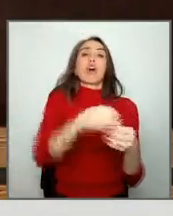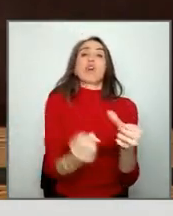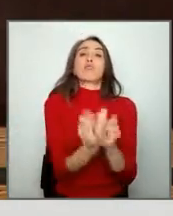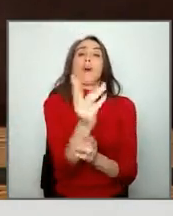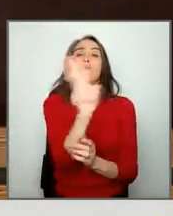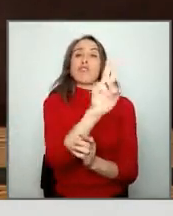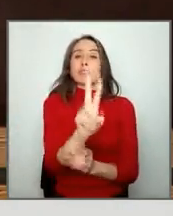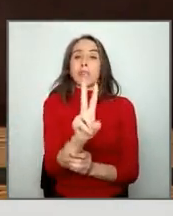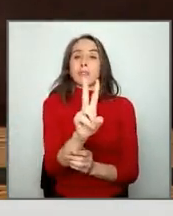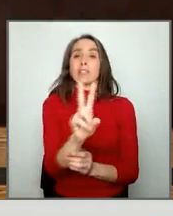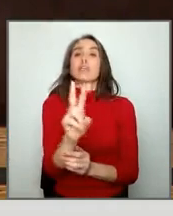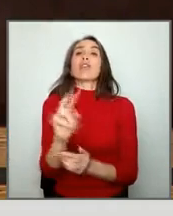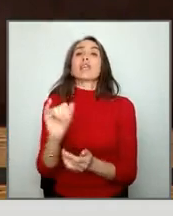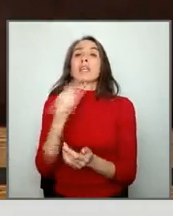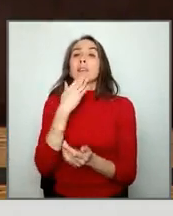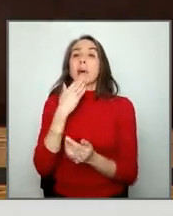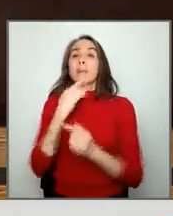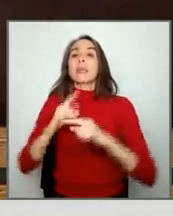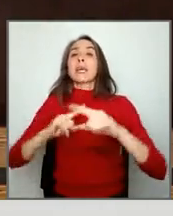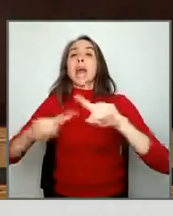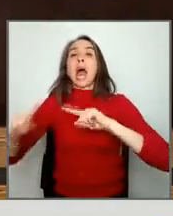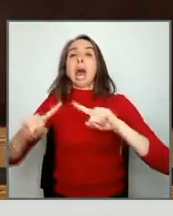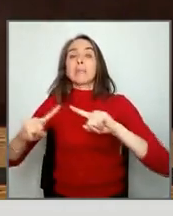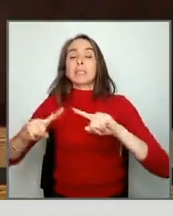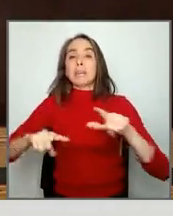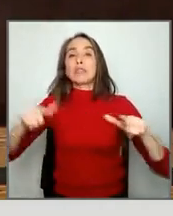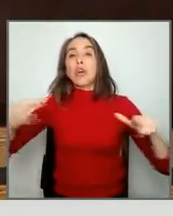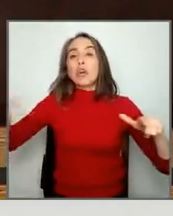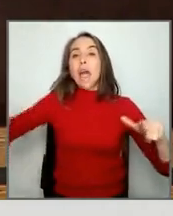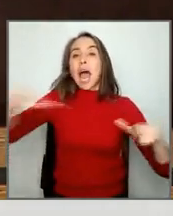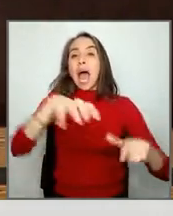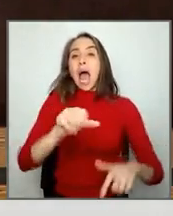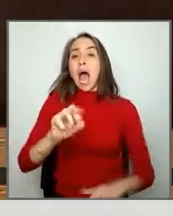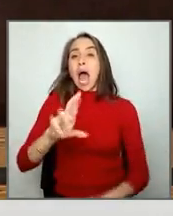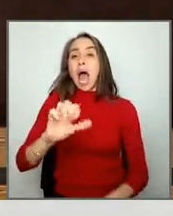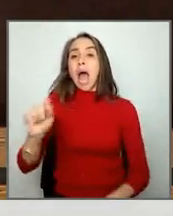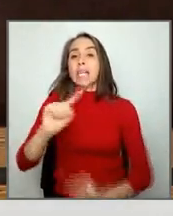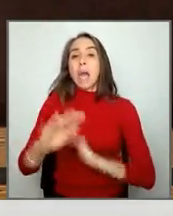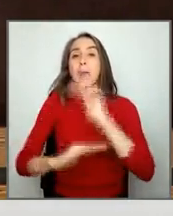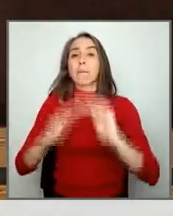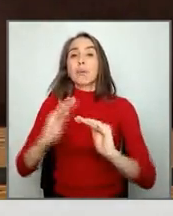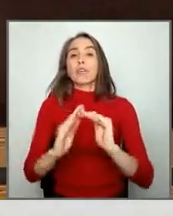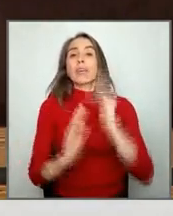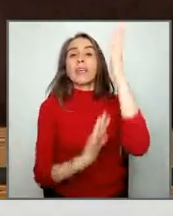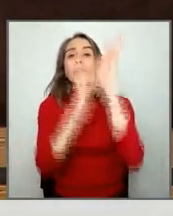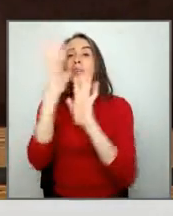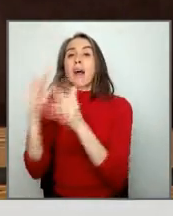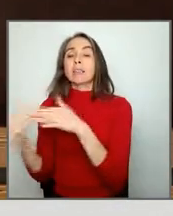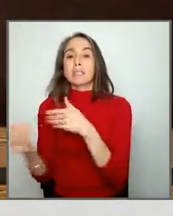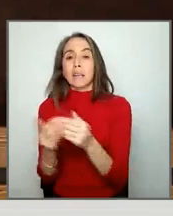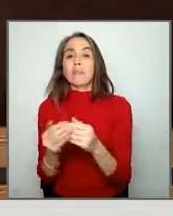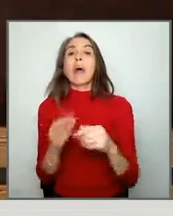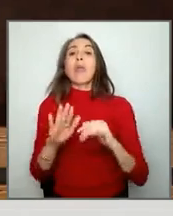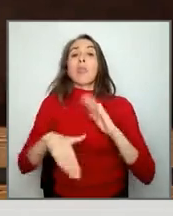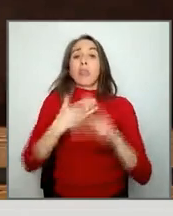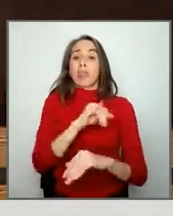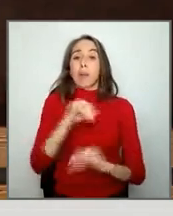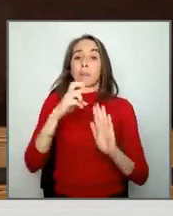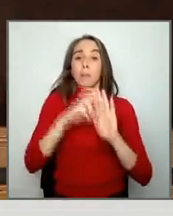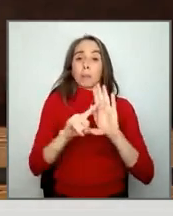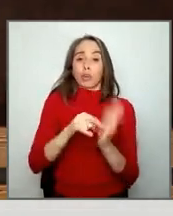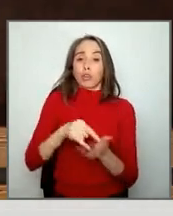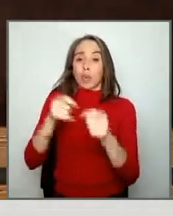protegidas Silvestre esta modificación vendrá de la mano con la tramitación del proyecto que crea el servicio nacional